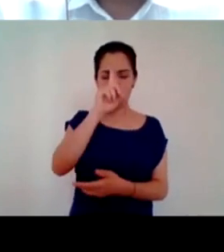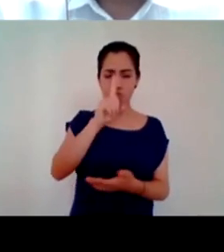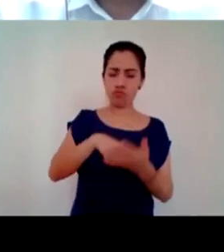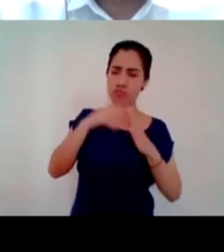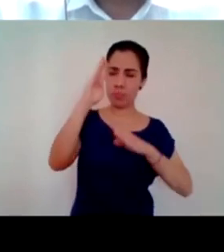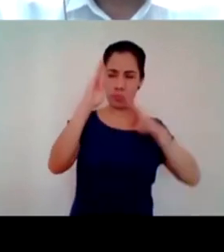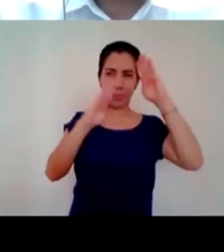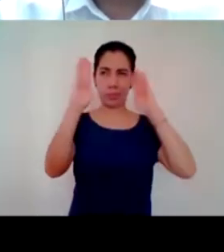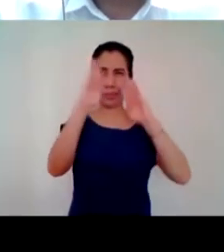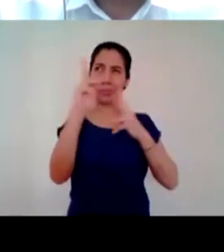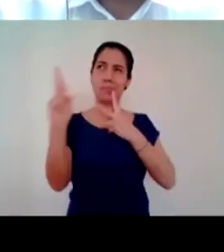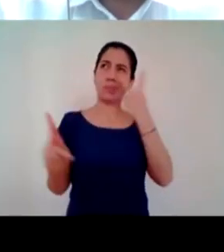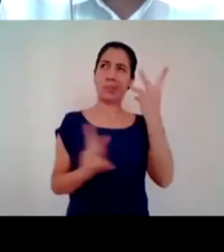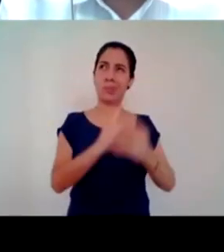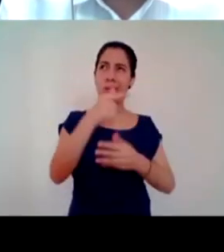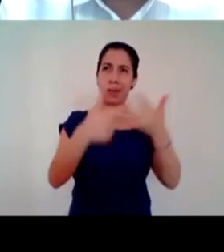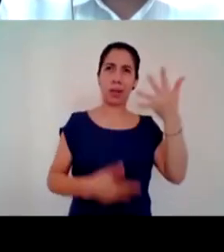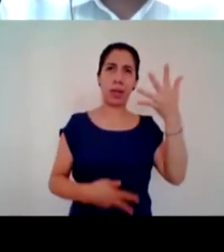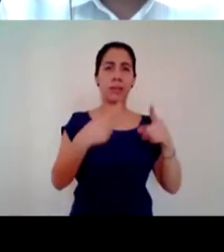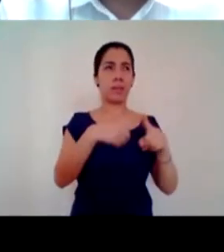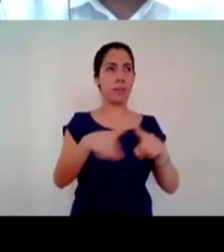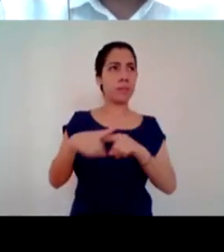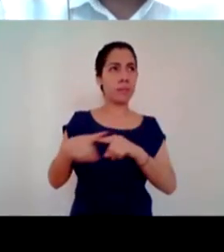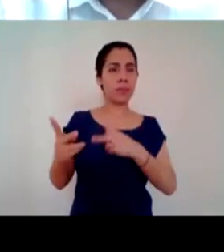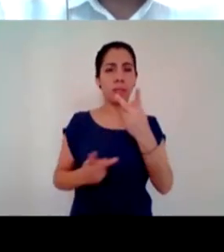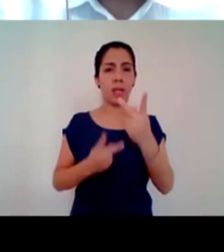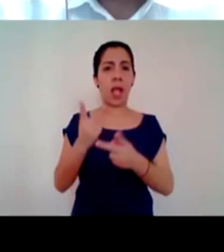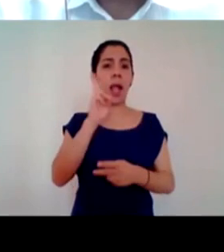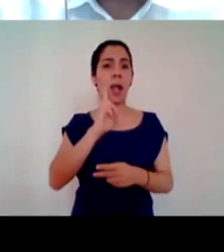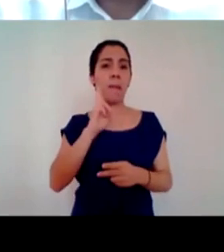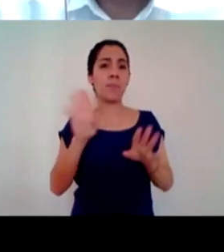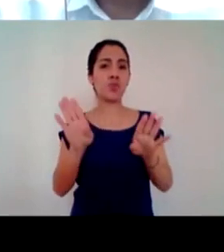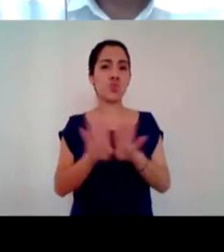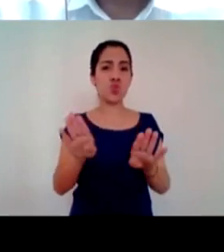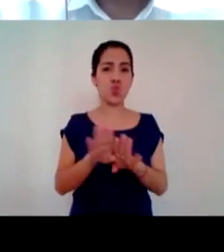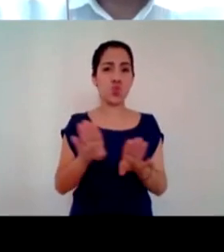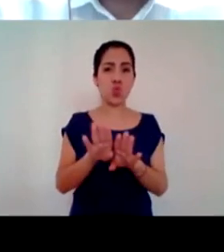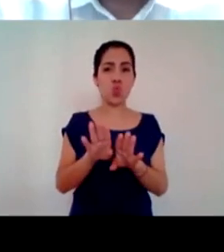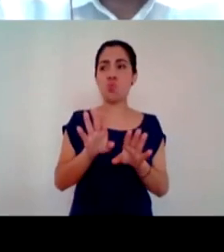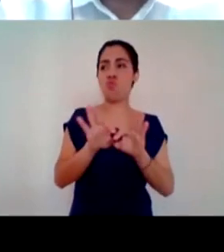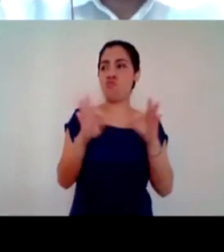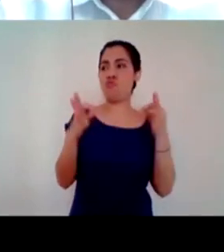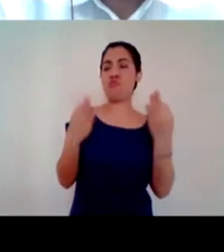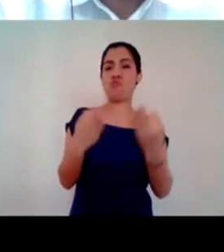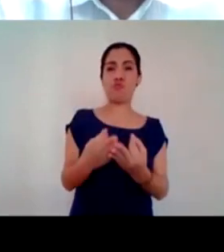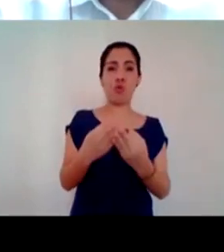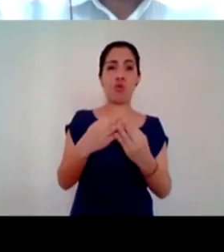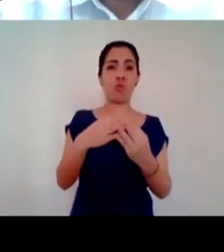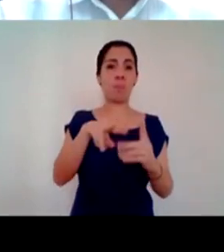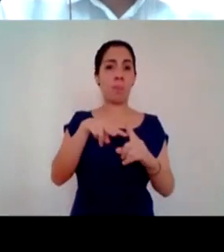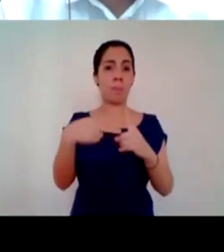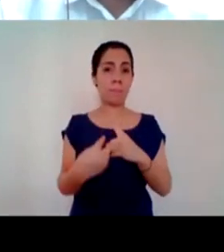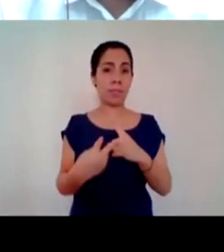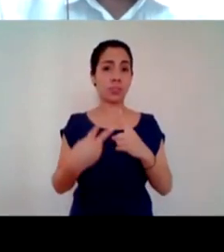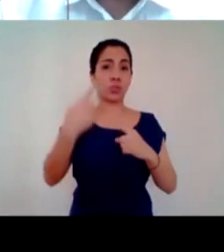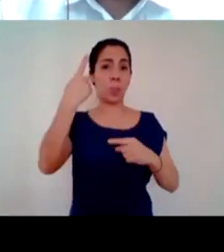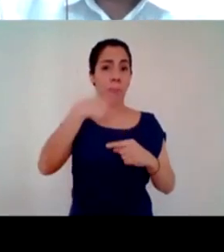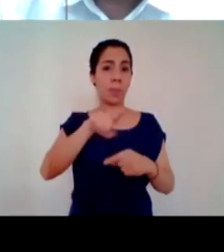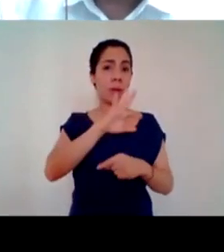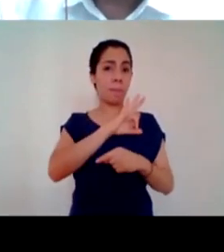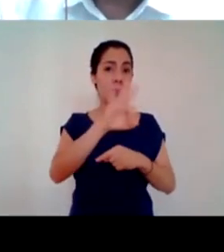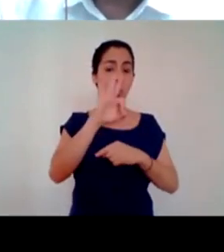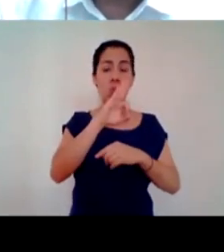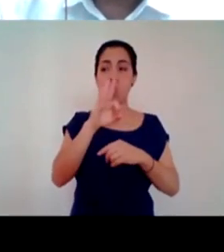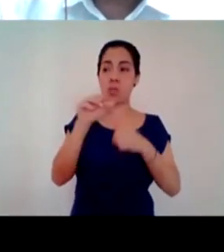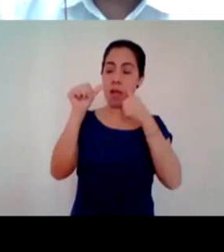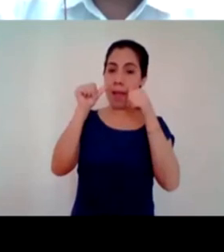que son de varias personas que insisten en cuál es el método, cuál es el modelo, cuál es la forma para